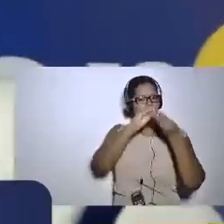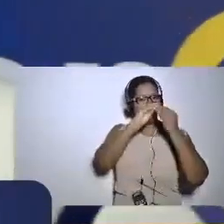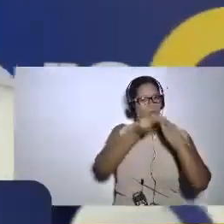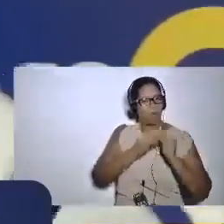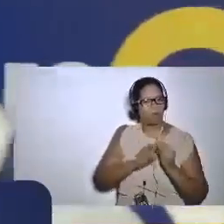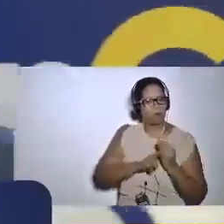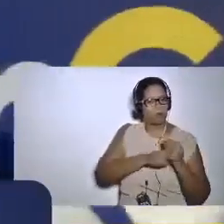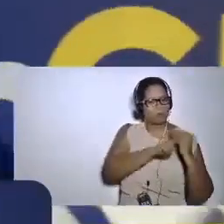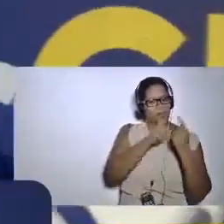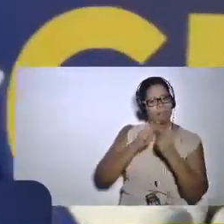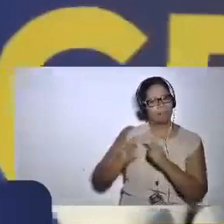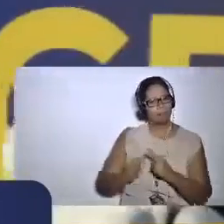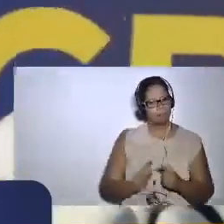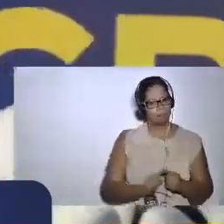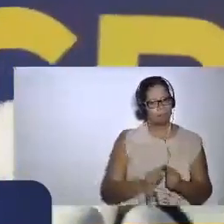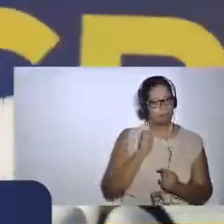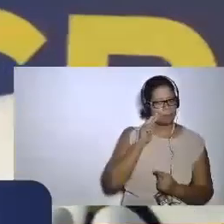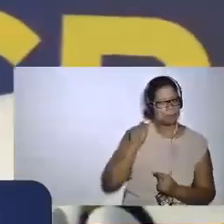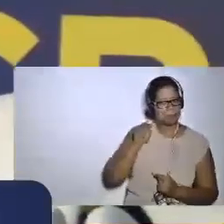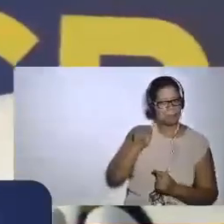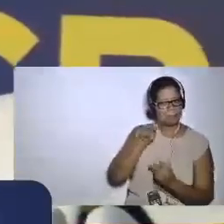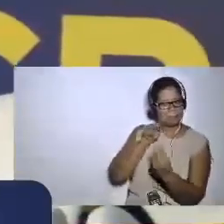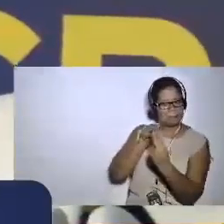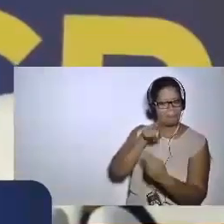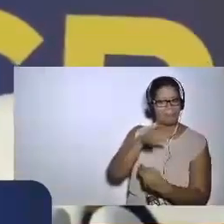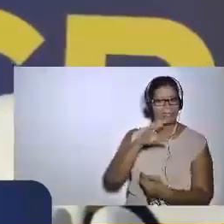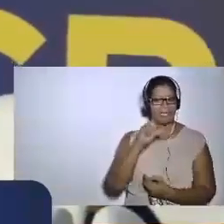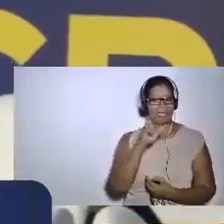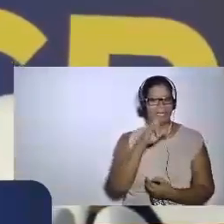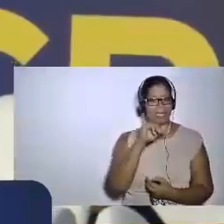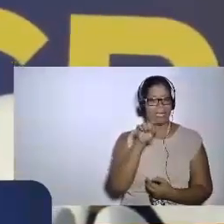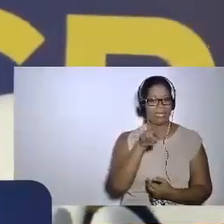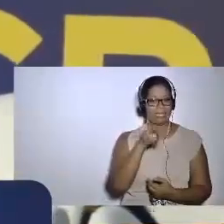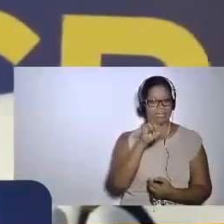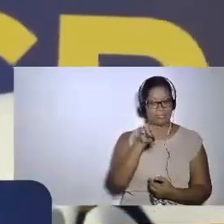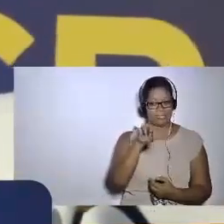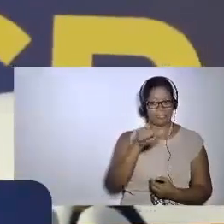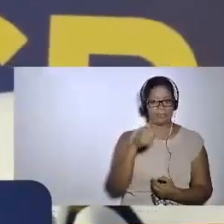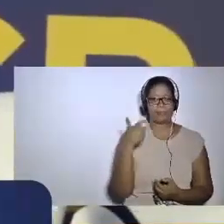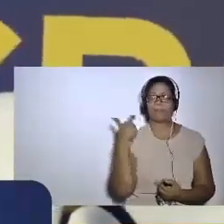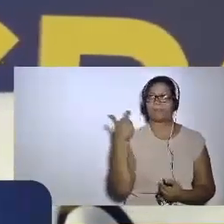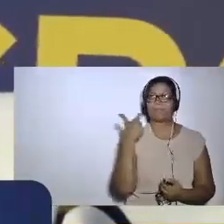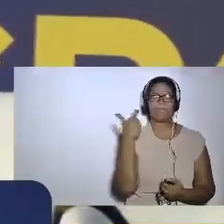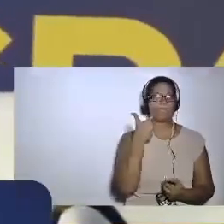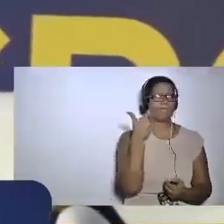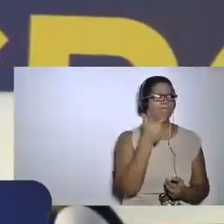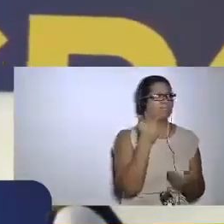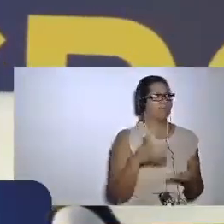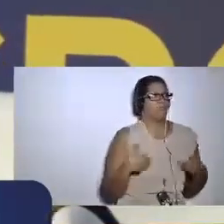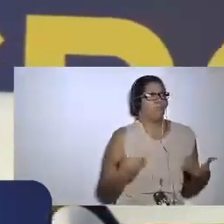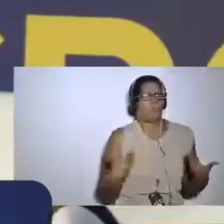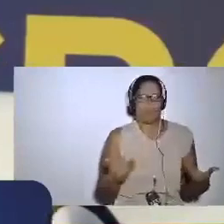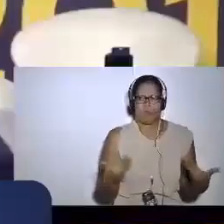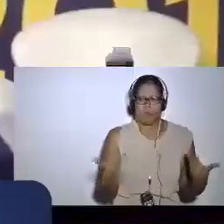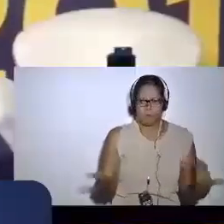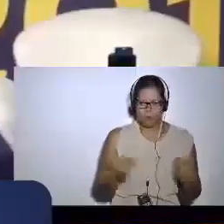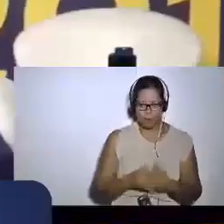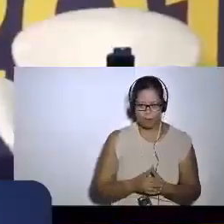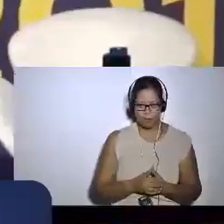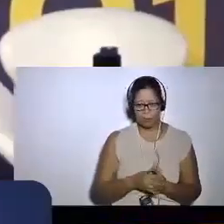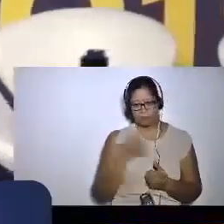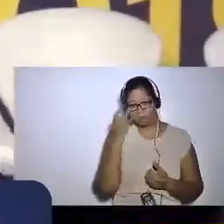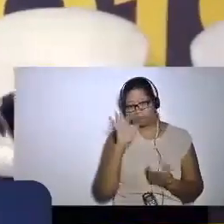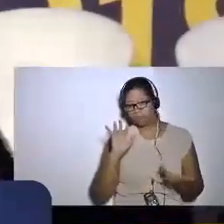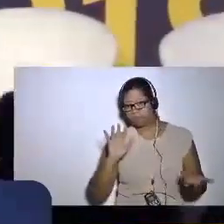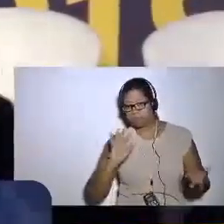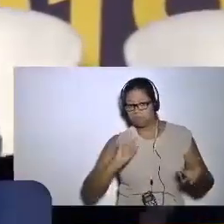a Cristina de Ofcom en el Reino Unido, está buscando a la tarifa cero, la cual es esa competencia anterior,